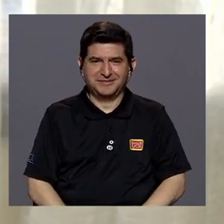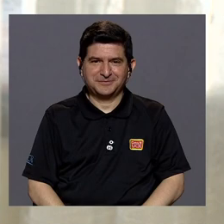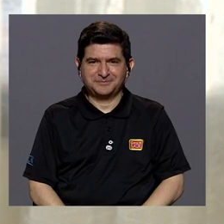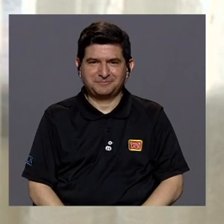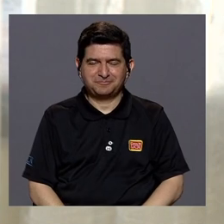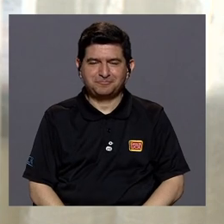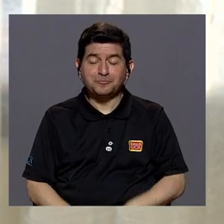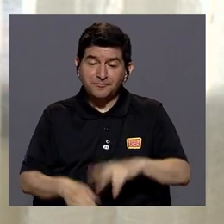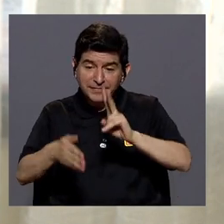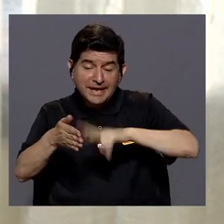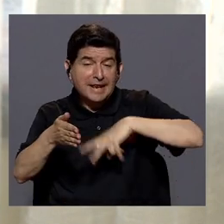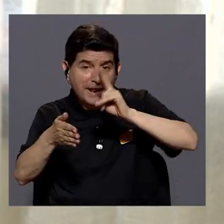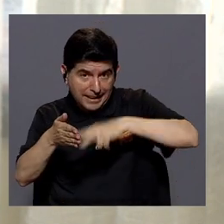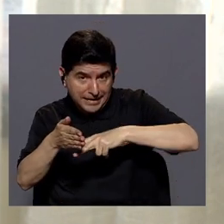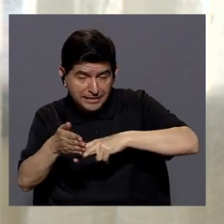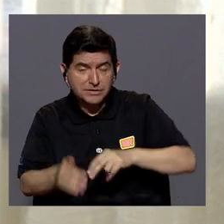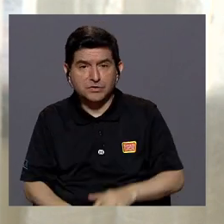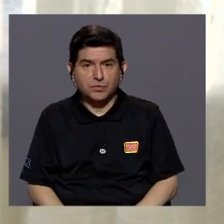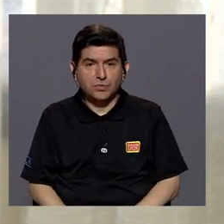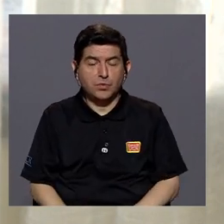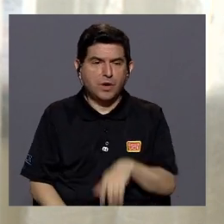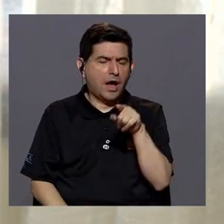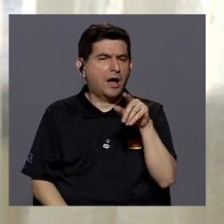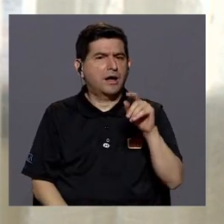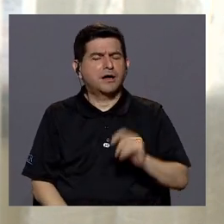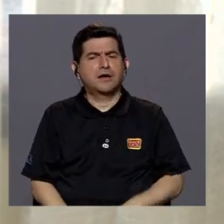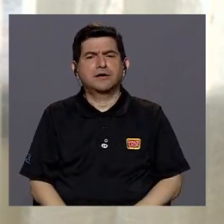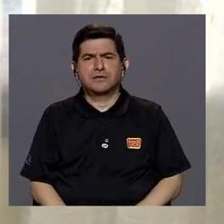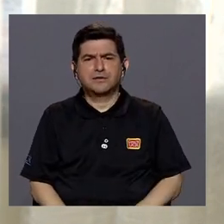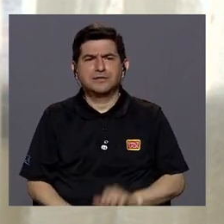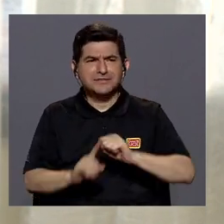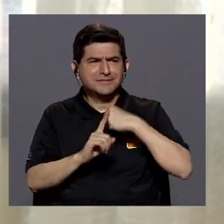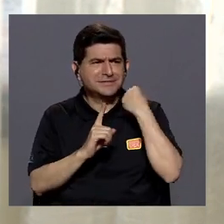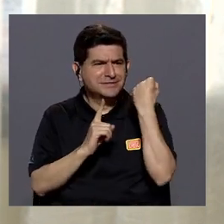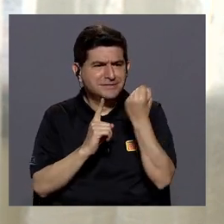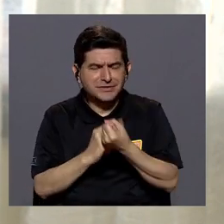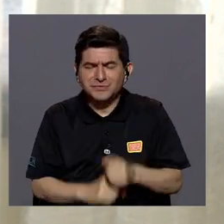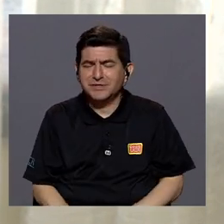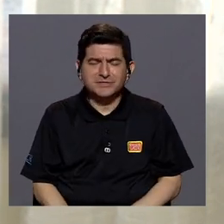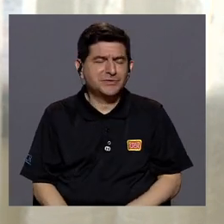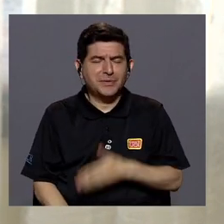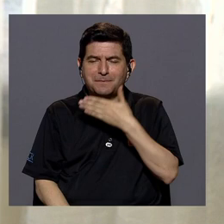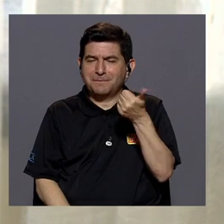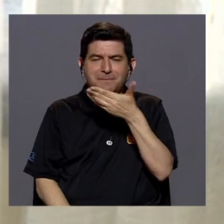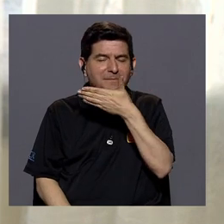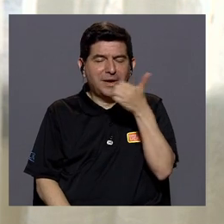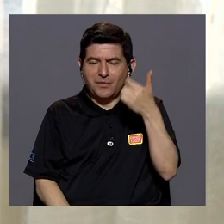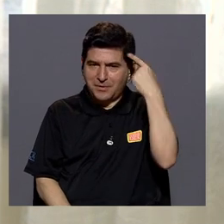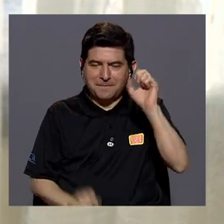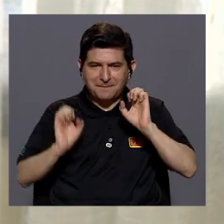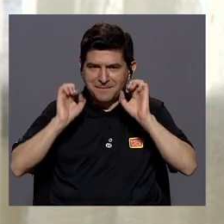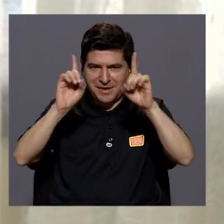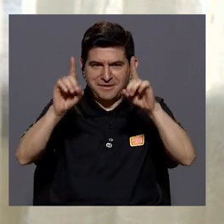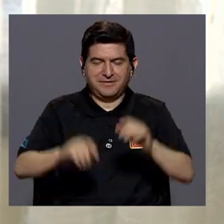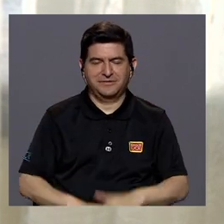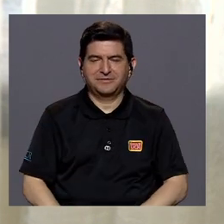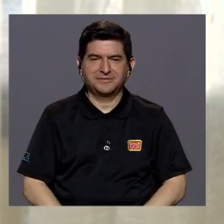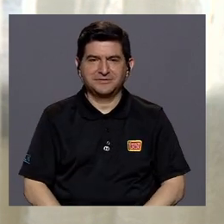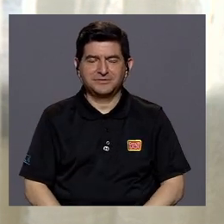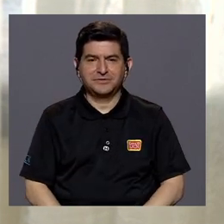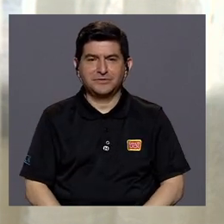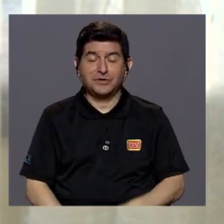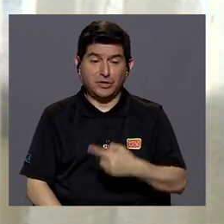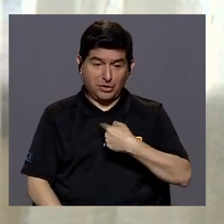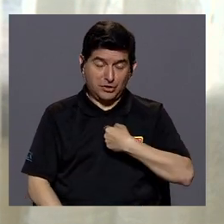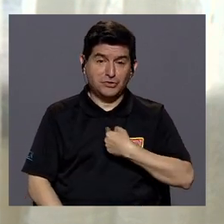la lectura es indudablemente la mejor educación que hay casi. Y yo tenía, por